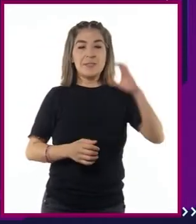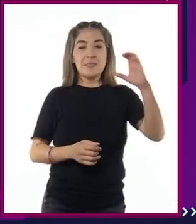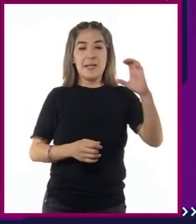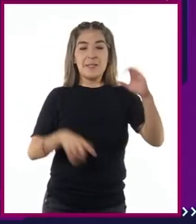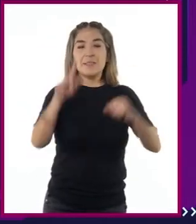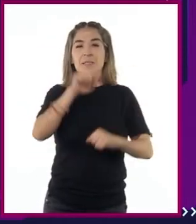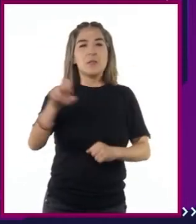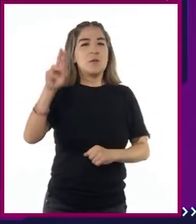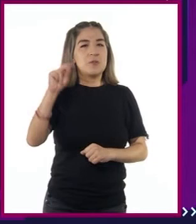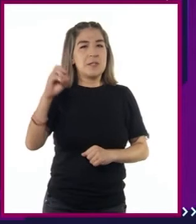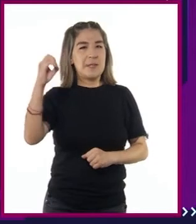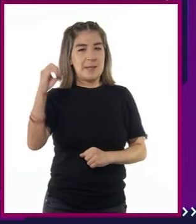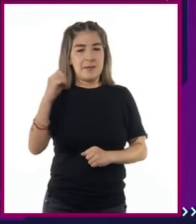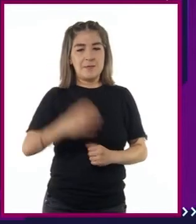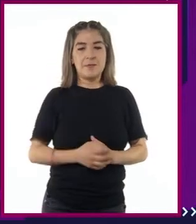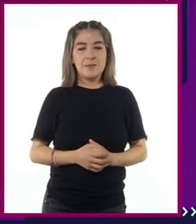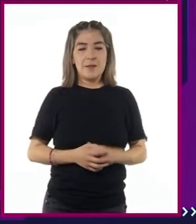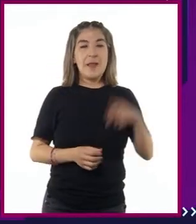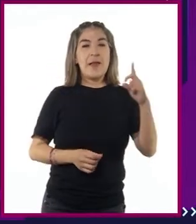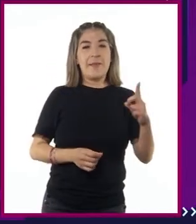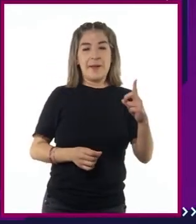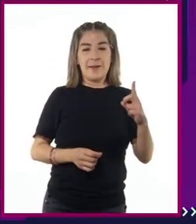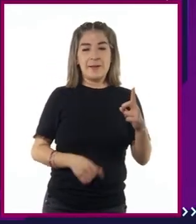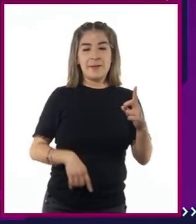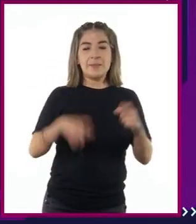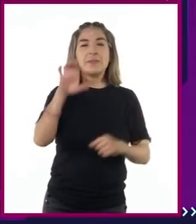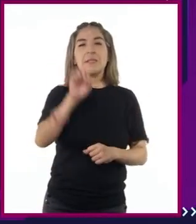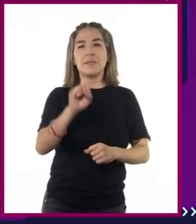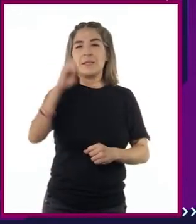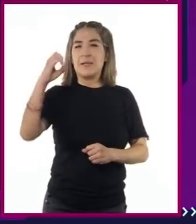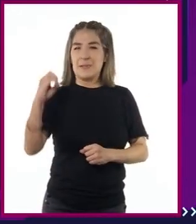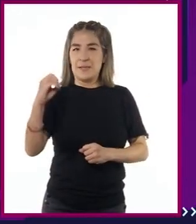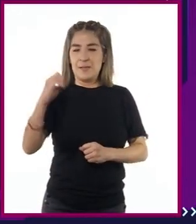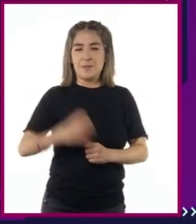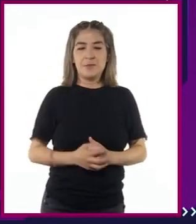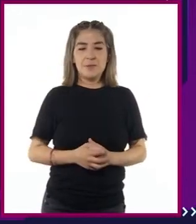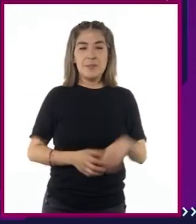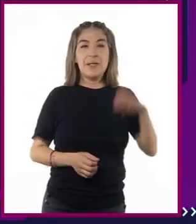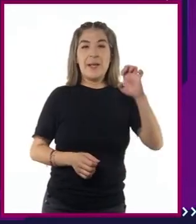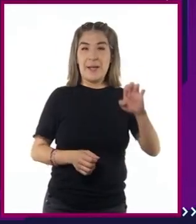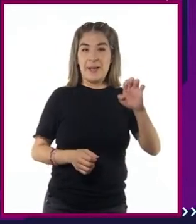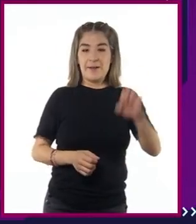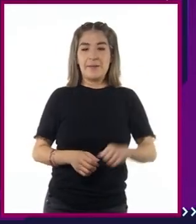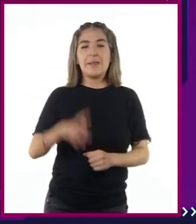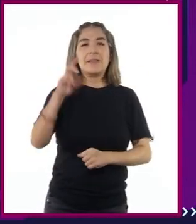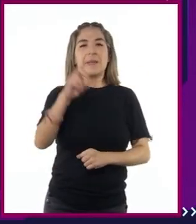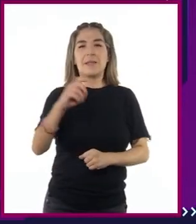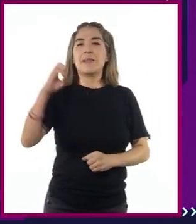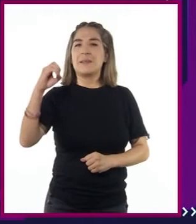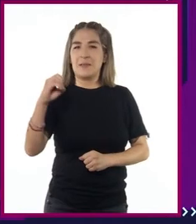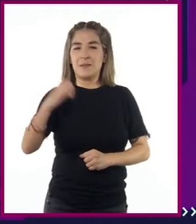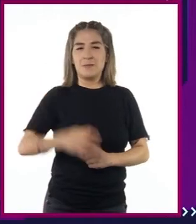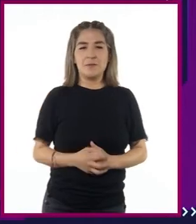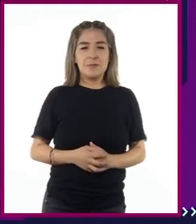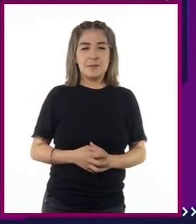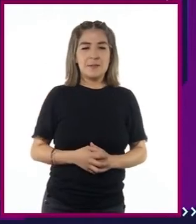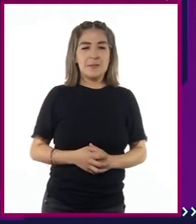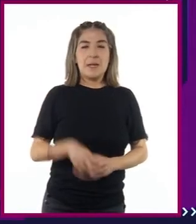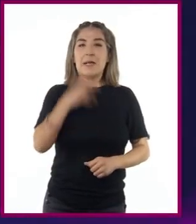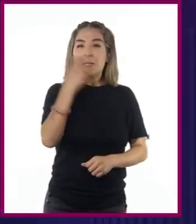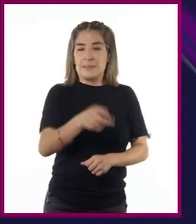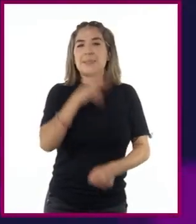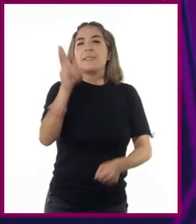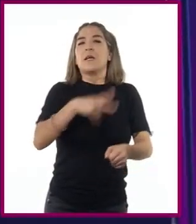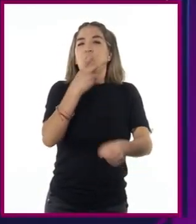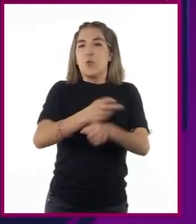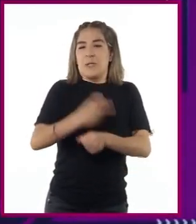C, 180 grados, D, 60 grados y E, 30 grados. Segundo